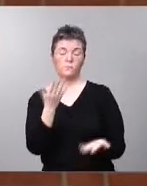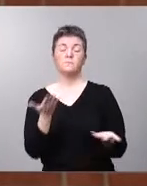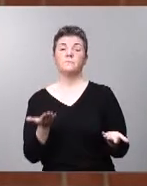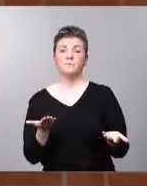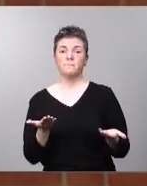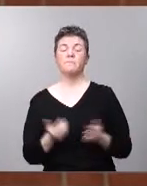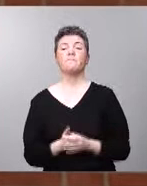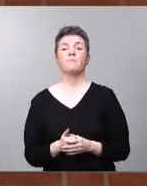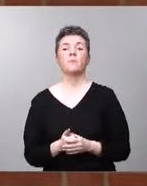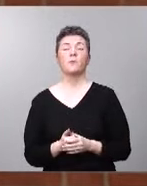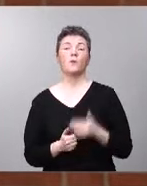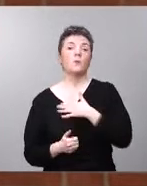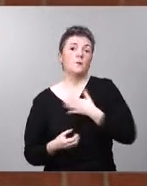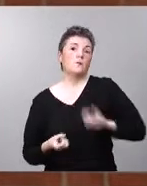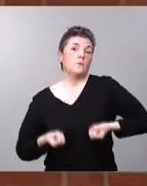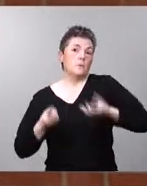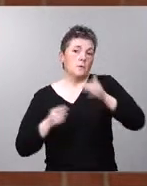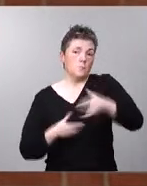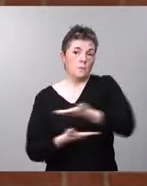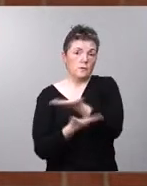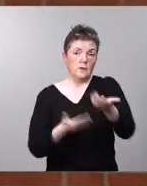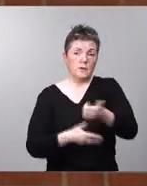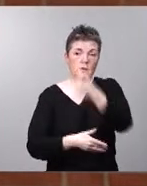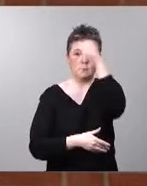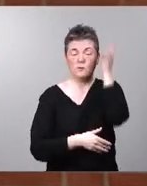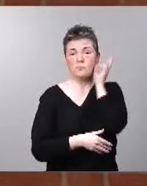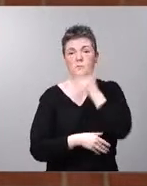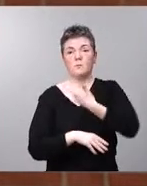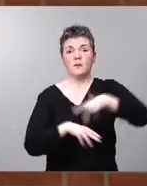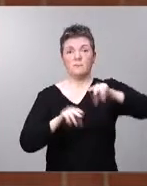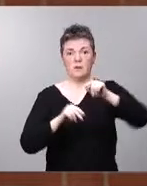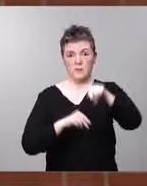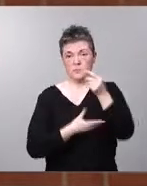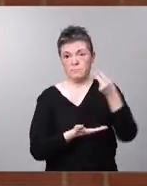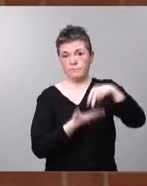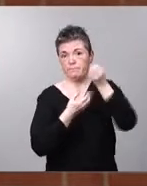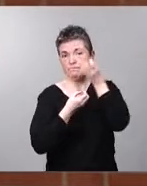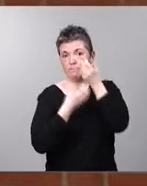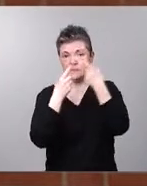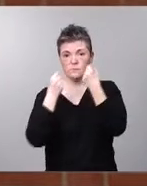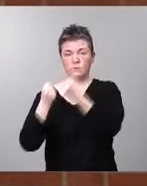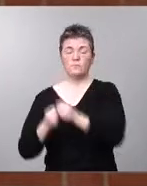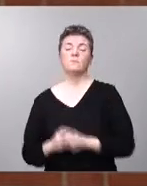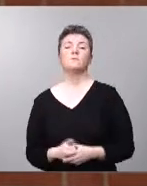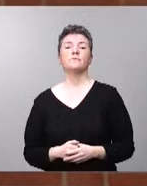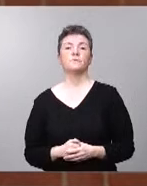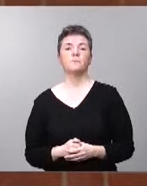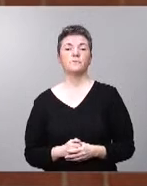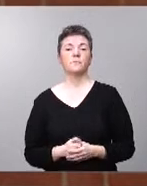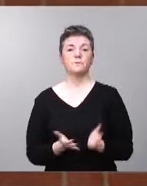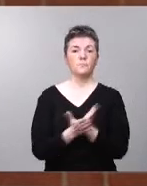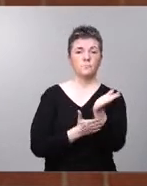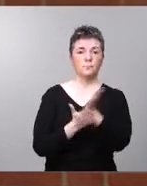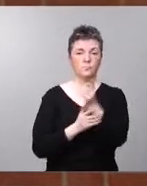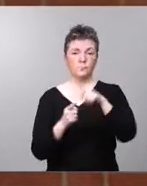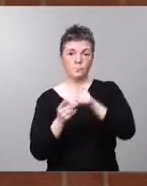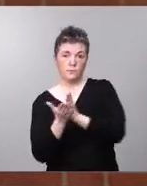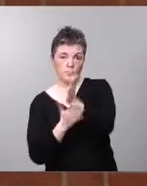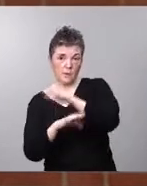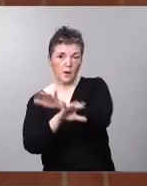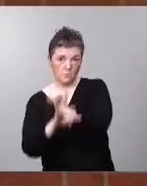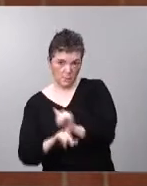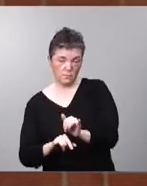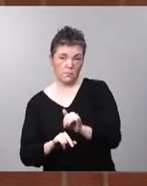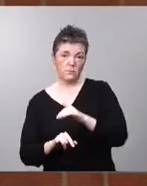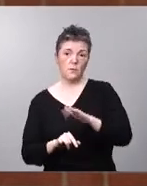quisiera trasladarles también a los españoles y españolas para finalizar esta declaración institucional se abre el camino de la paz y de la